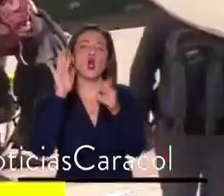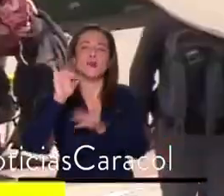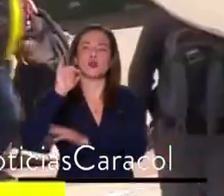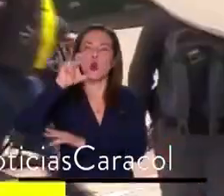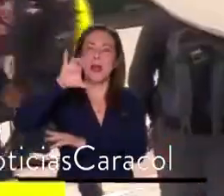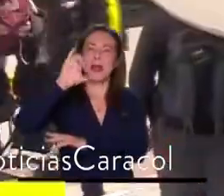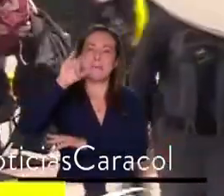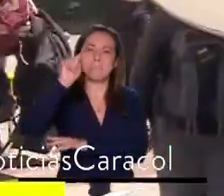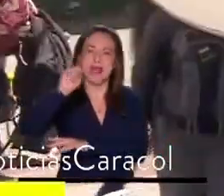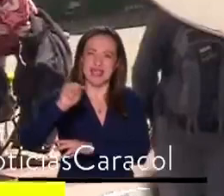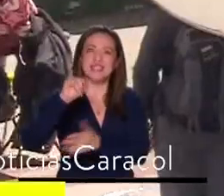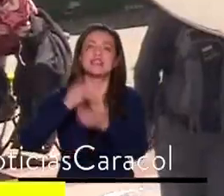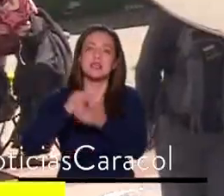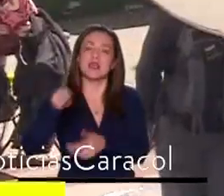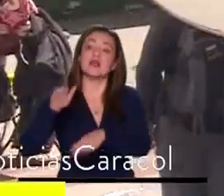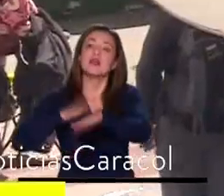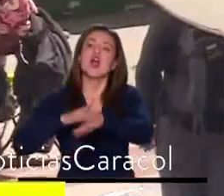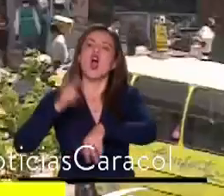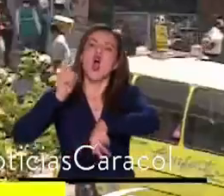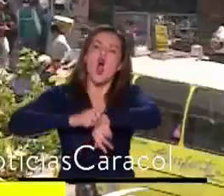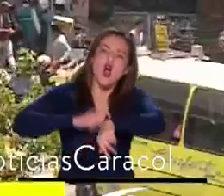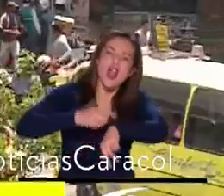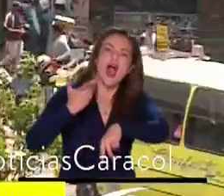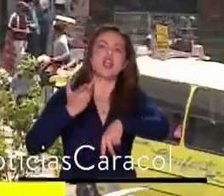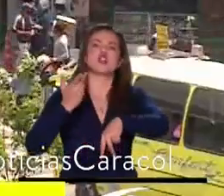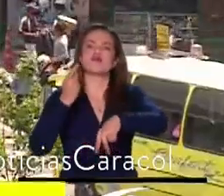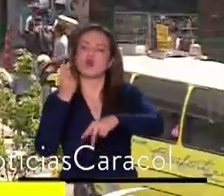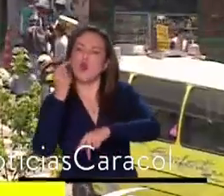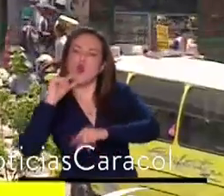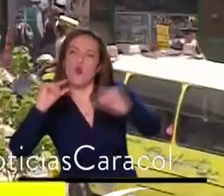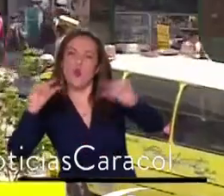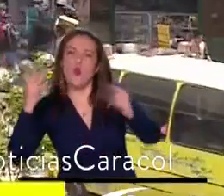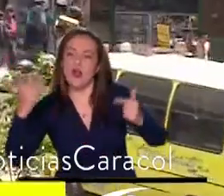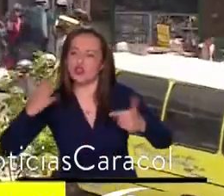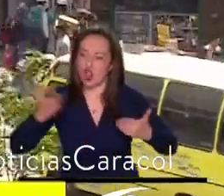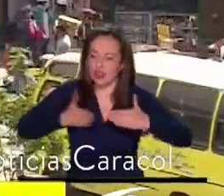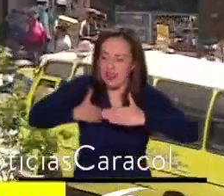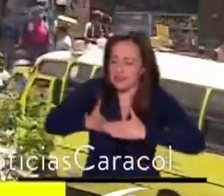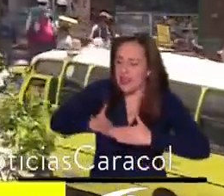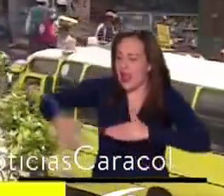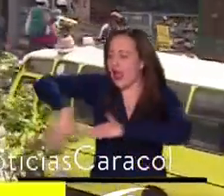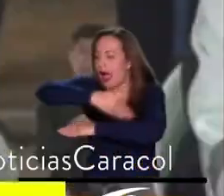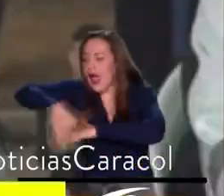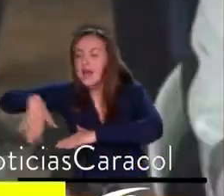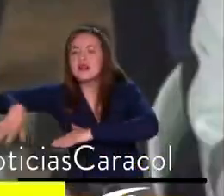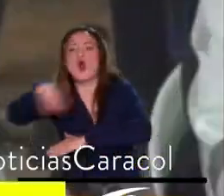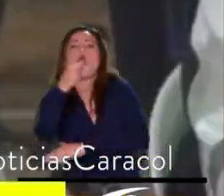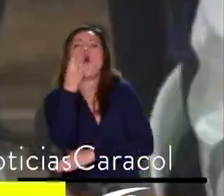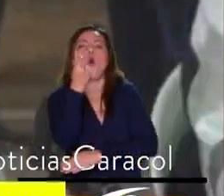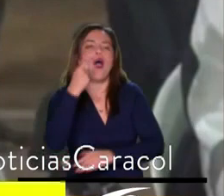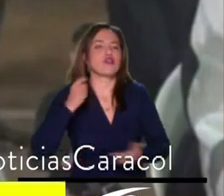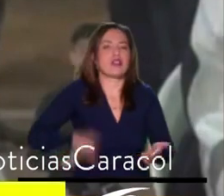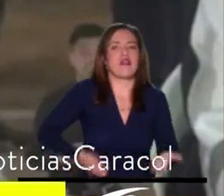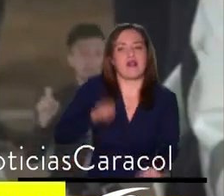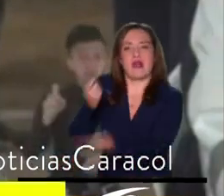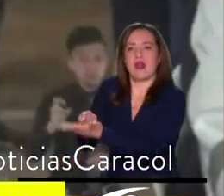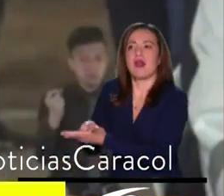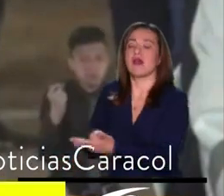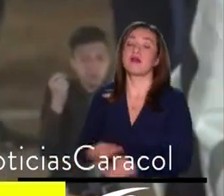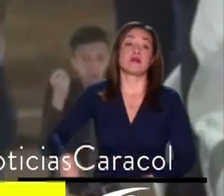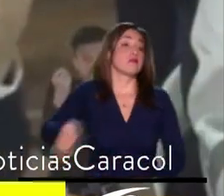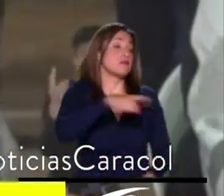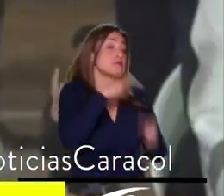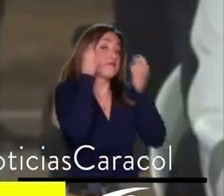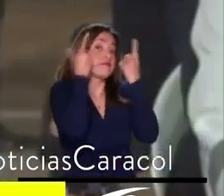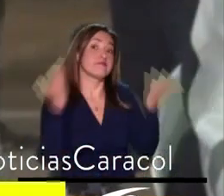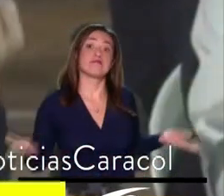para que se establezcan horarios y tarifas para el uso de andenes, calles y esquinas en la capital. Y tenemos que entender que vamos a